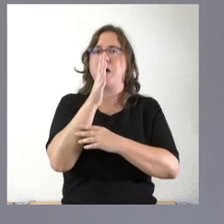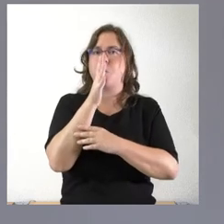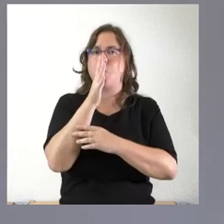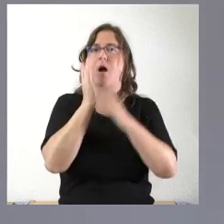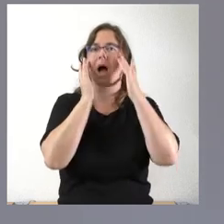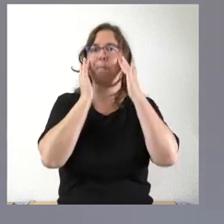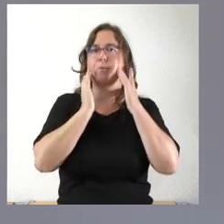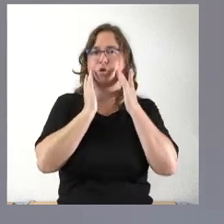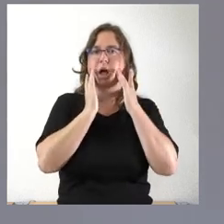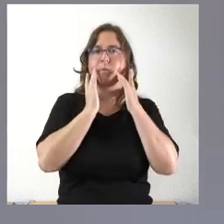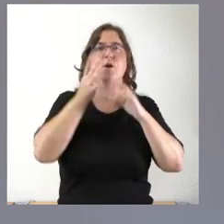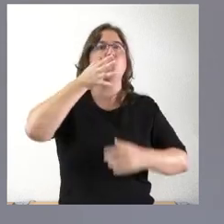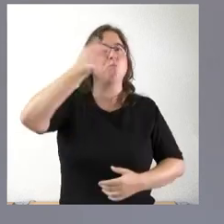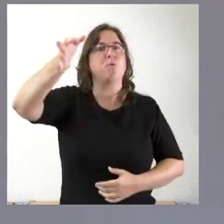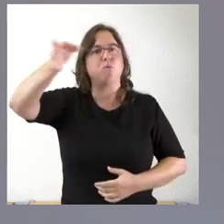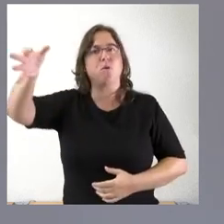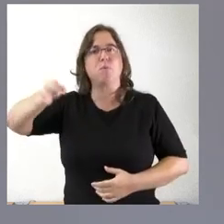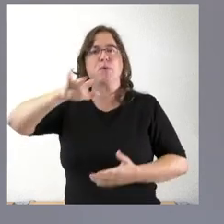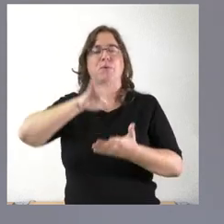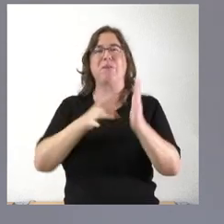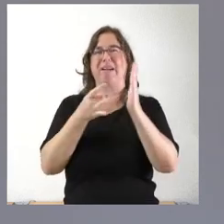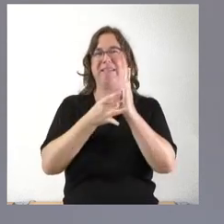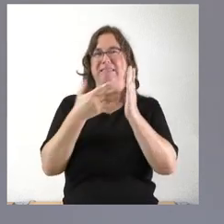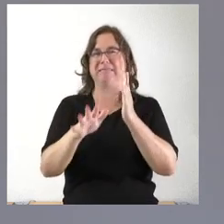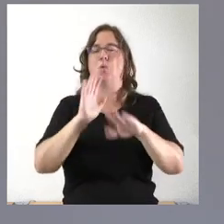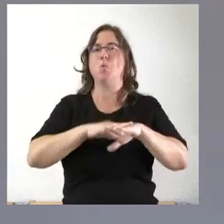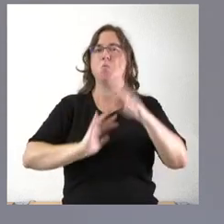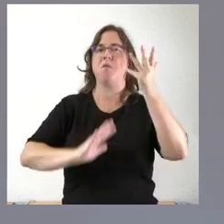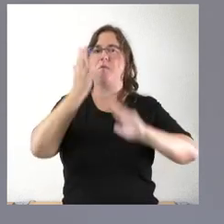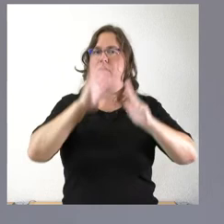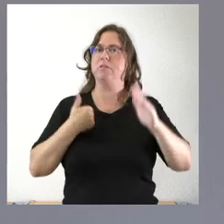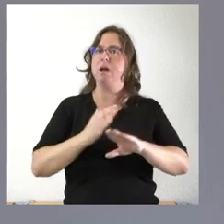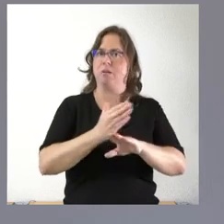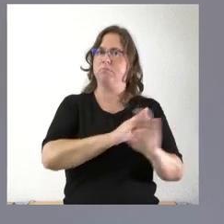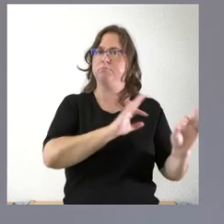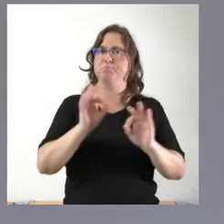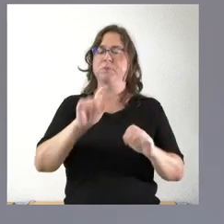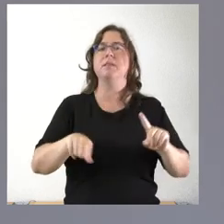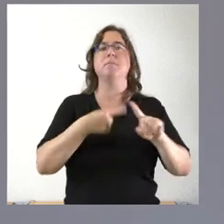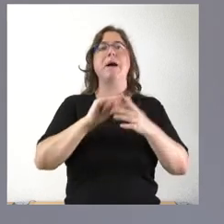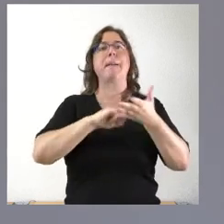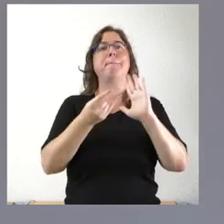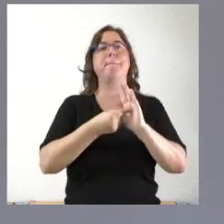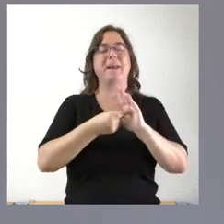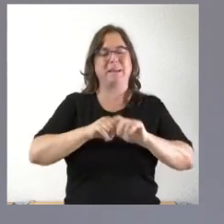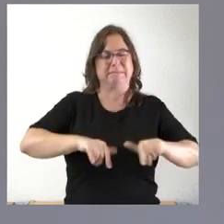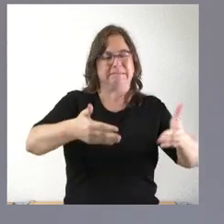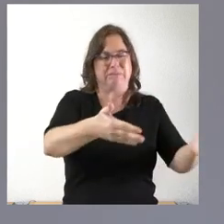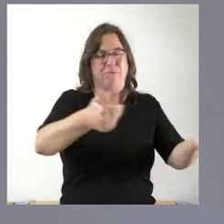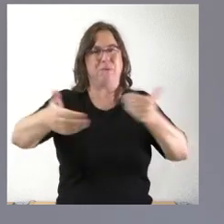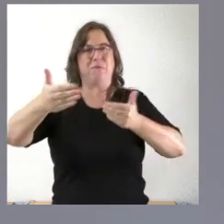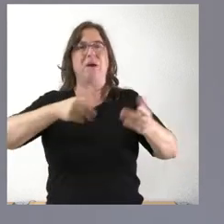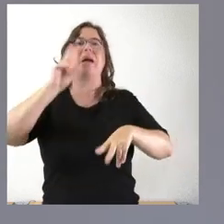aguas en esas localidades que puedan ver comprometido la calidad de las mismas como consecuencia de los incendios y también un plan de retirada de los residuos para evitar